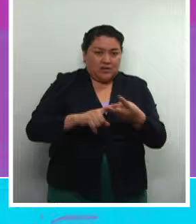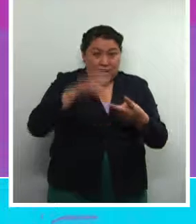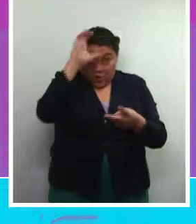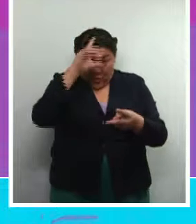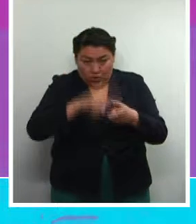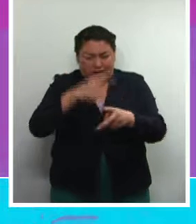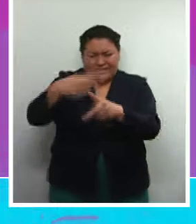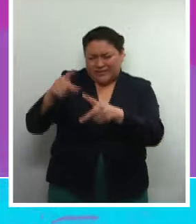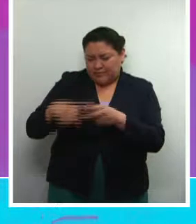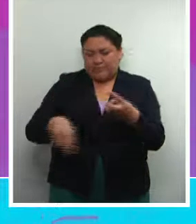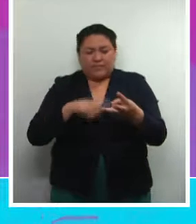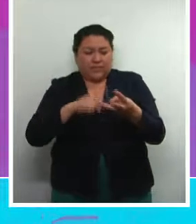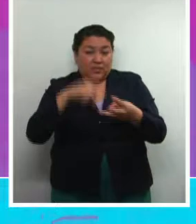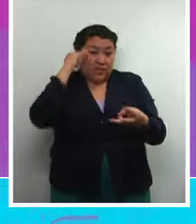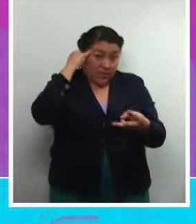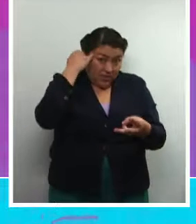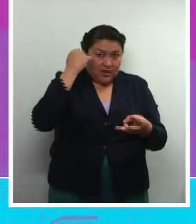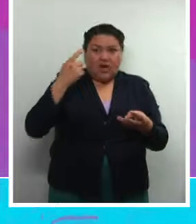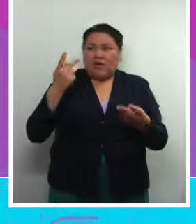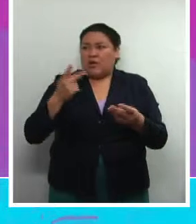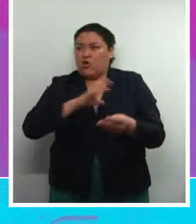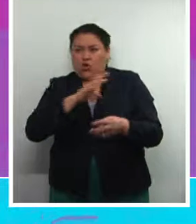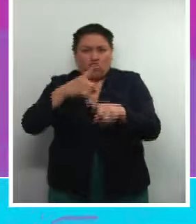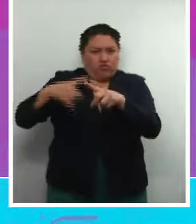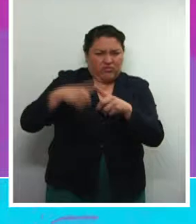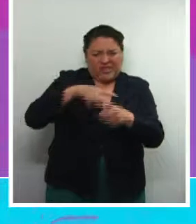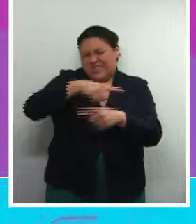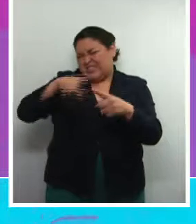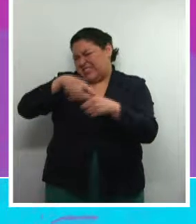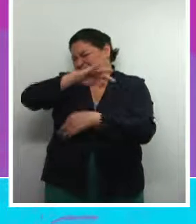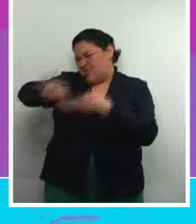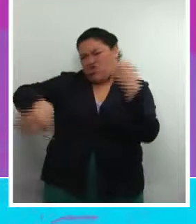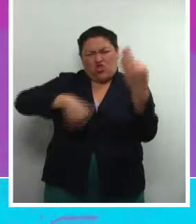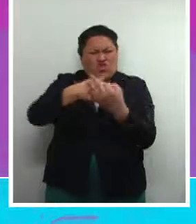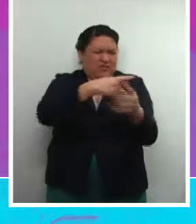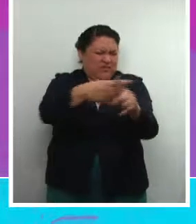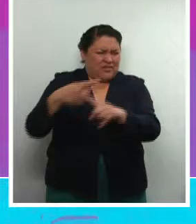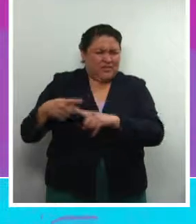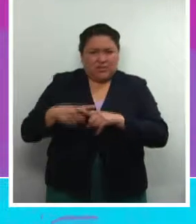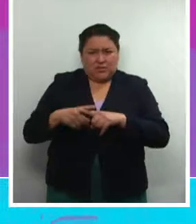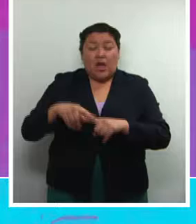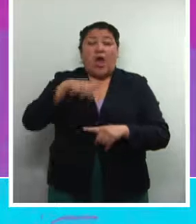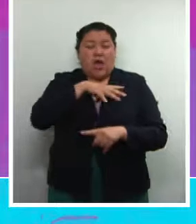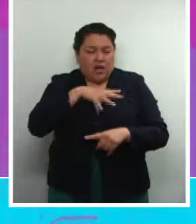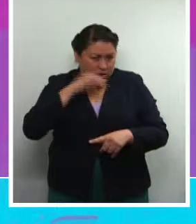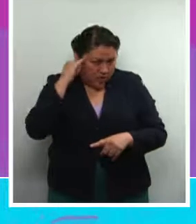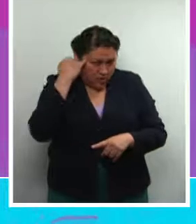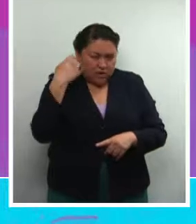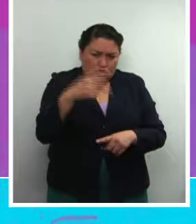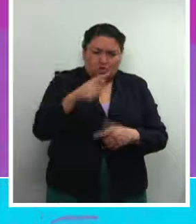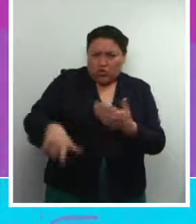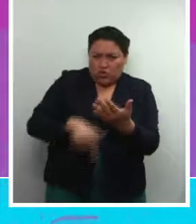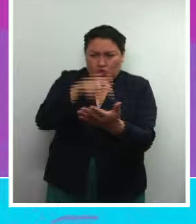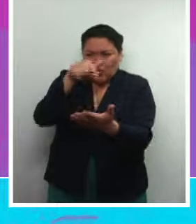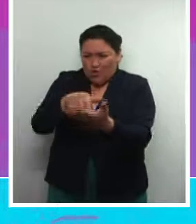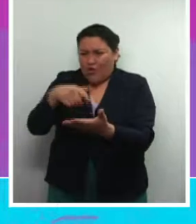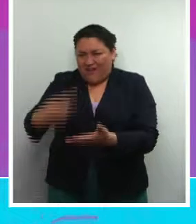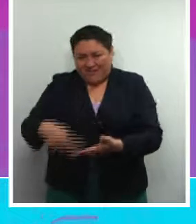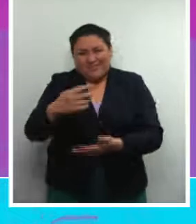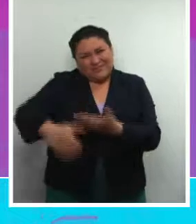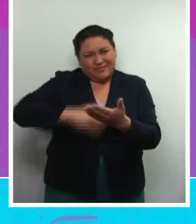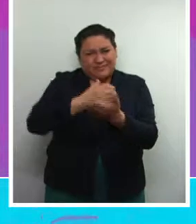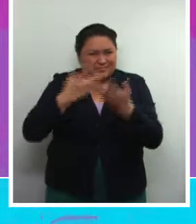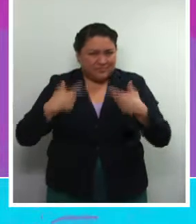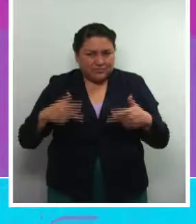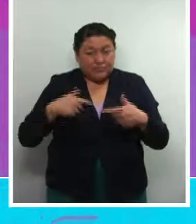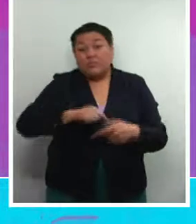multiétnica sustentada originalmente por sus pueblos y comunidades indígenas y por sus barrios originarios.